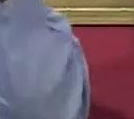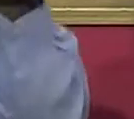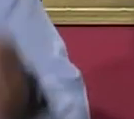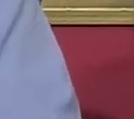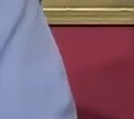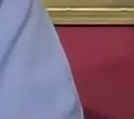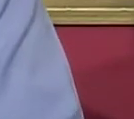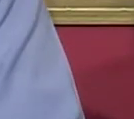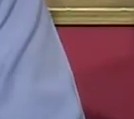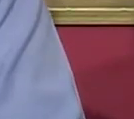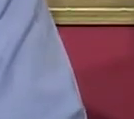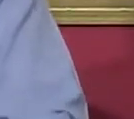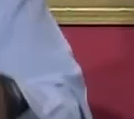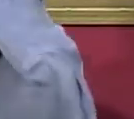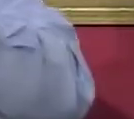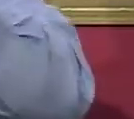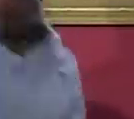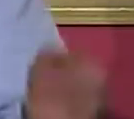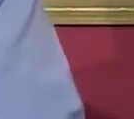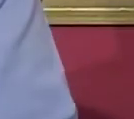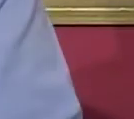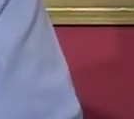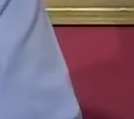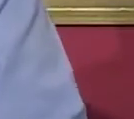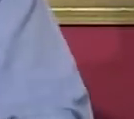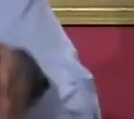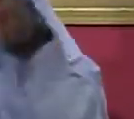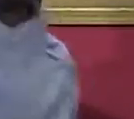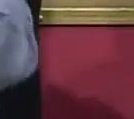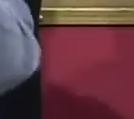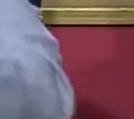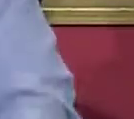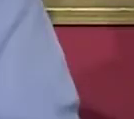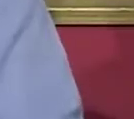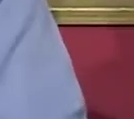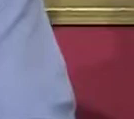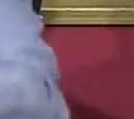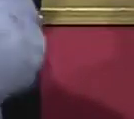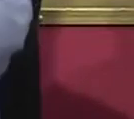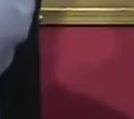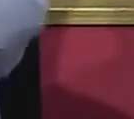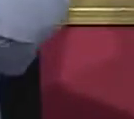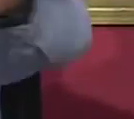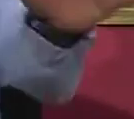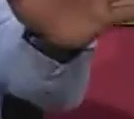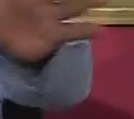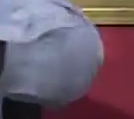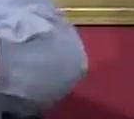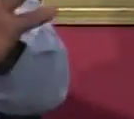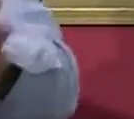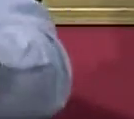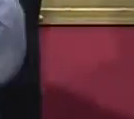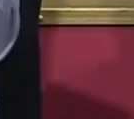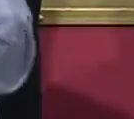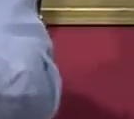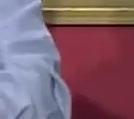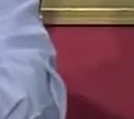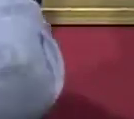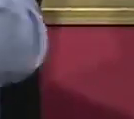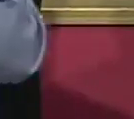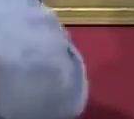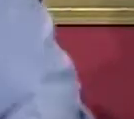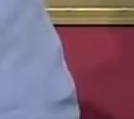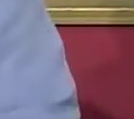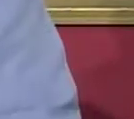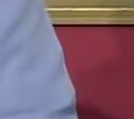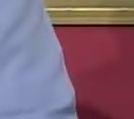mí. Esto miramos hoy en día, hay en muchas partes que la gente le cierra la puerta a los cristianos, cuando el hombre, la mujer de Dios, cuando